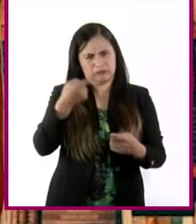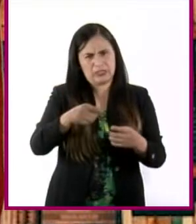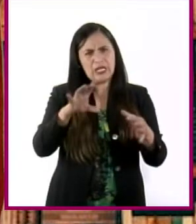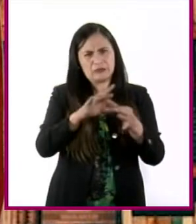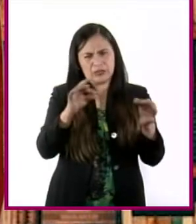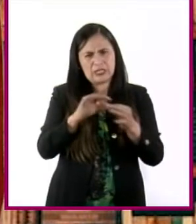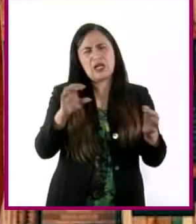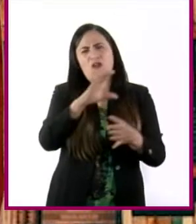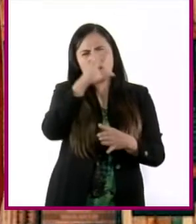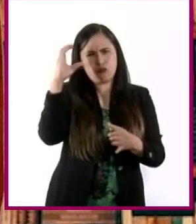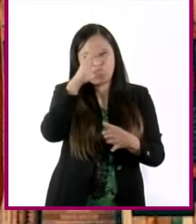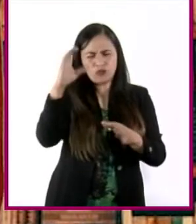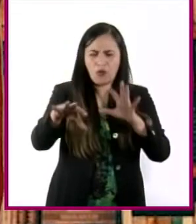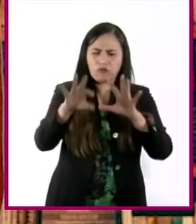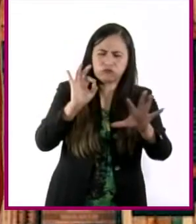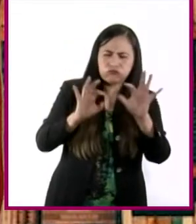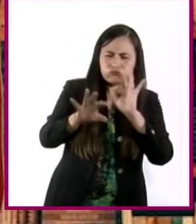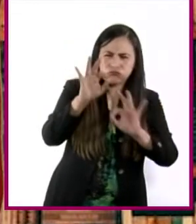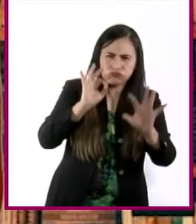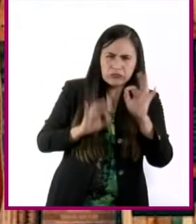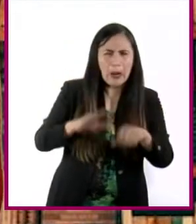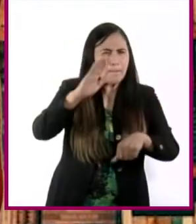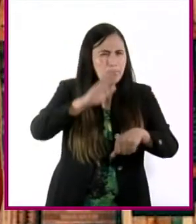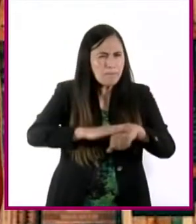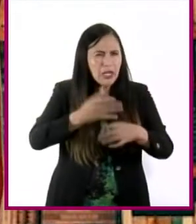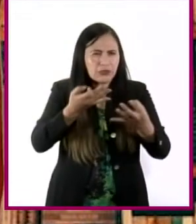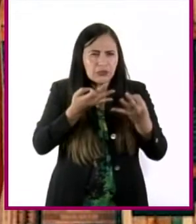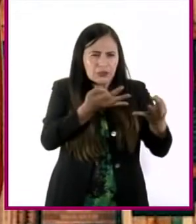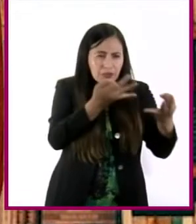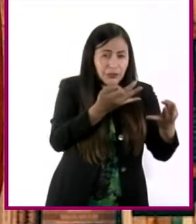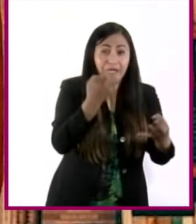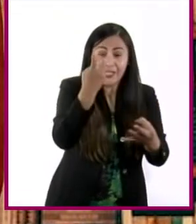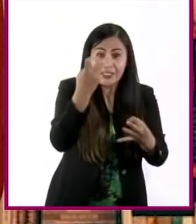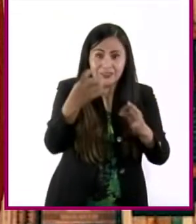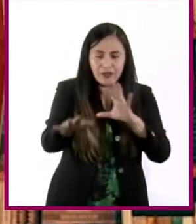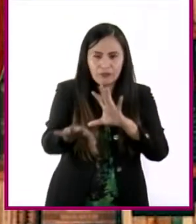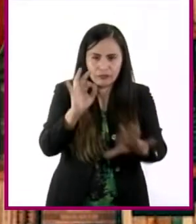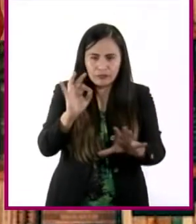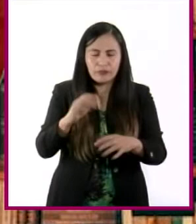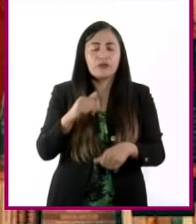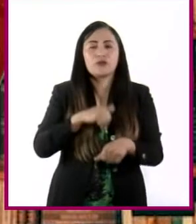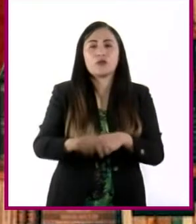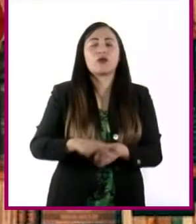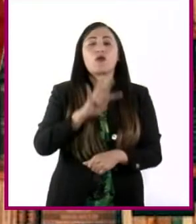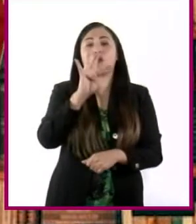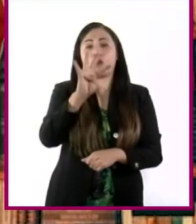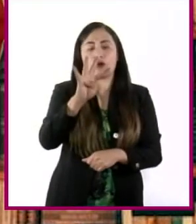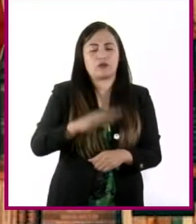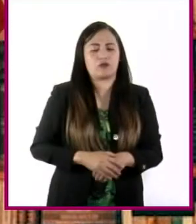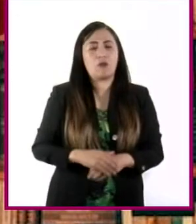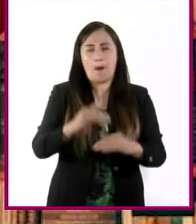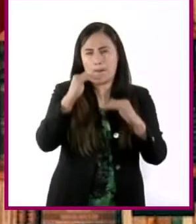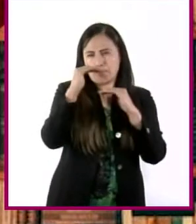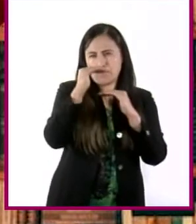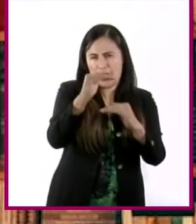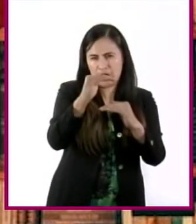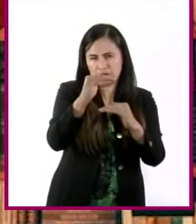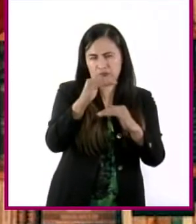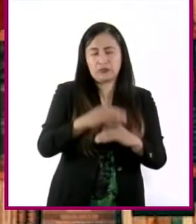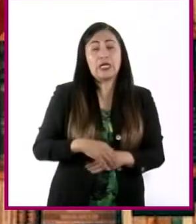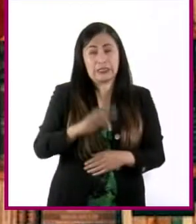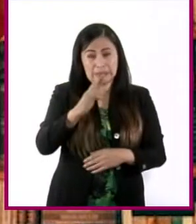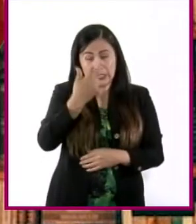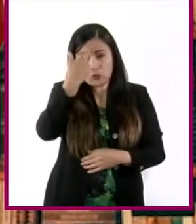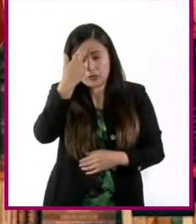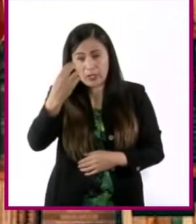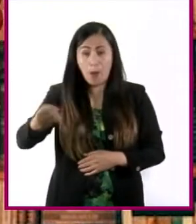elegir fotografías. Busquen siempre las más atractivas. 4. Limiten sus apoyos visuales. Recuerden que el discurso